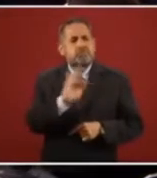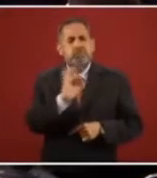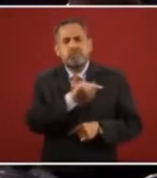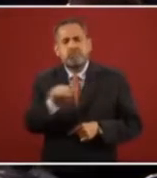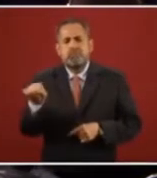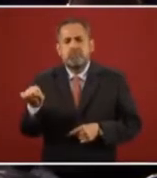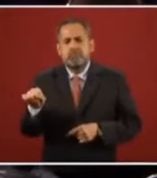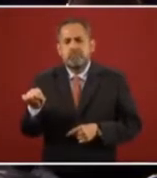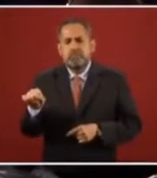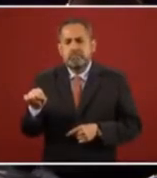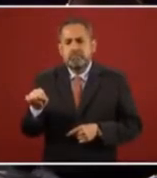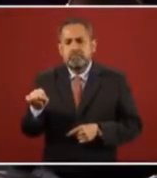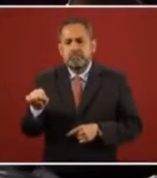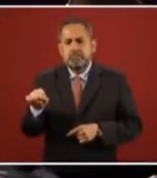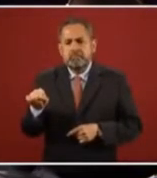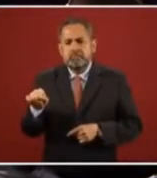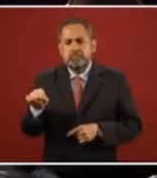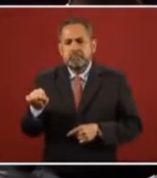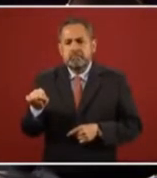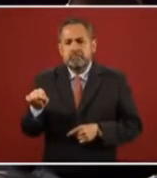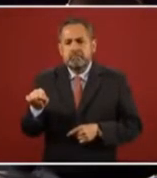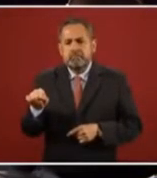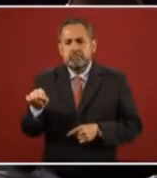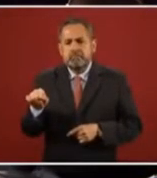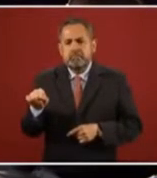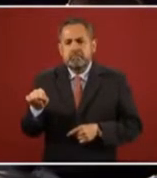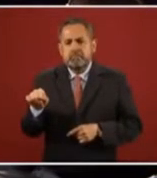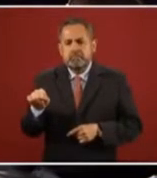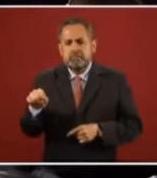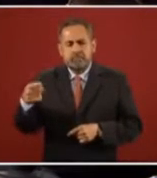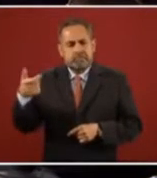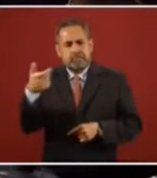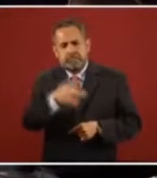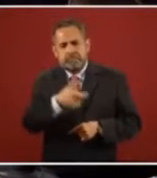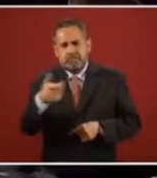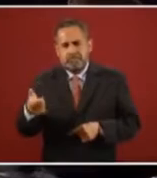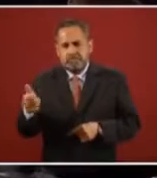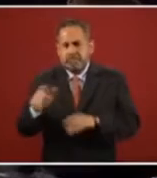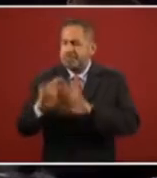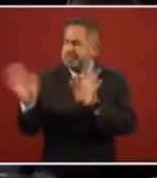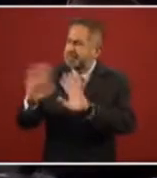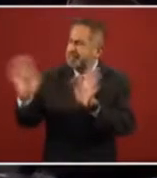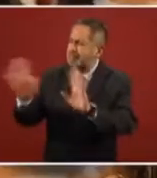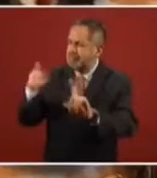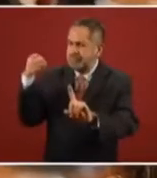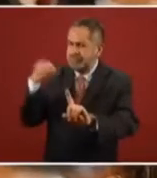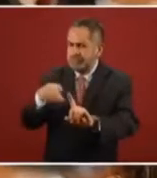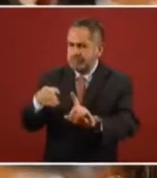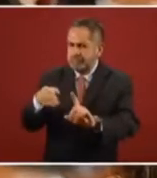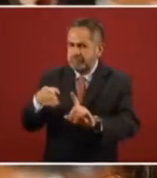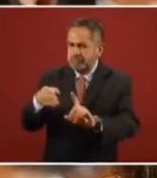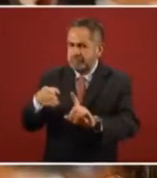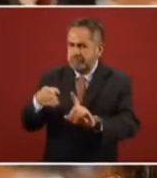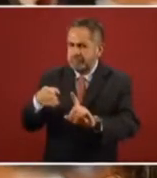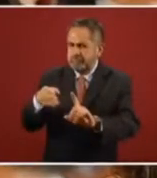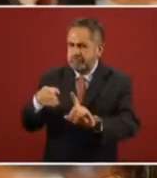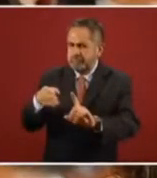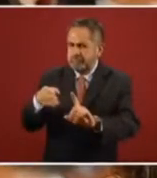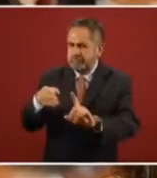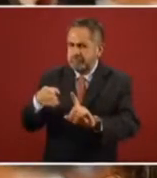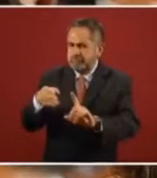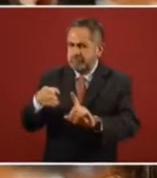pues les pagan para venir a nosotros nos a nosotros no nos pagan en